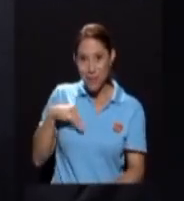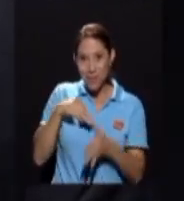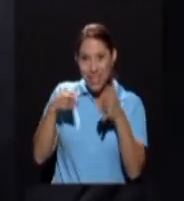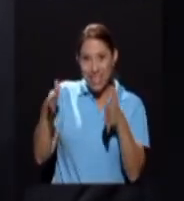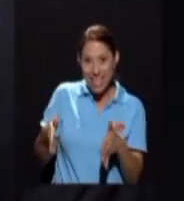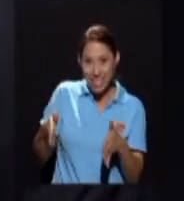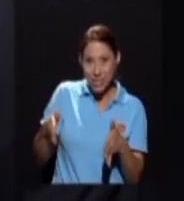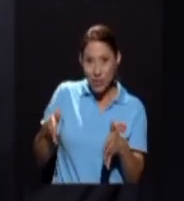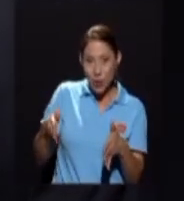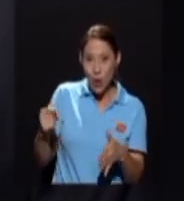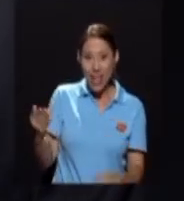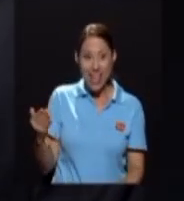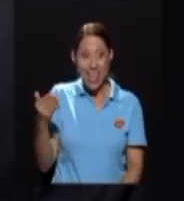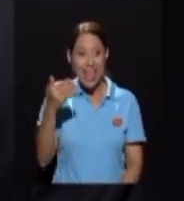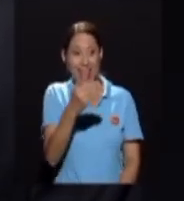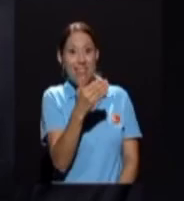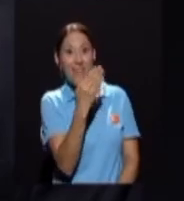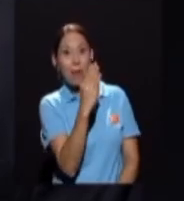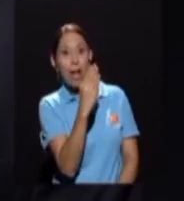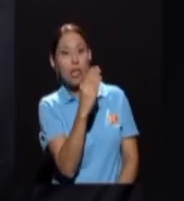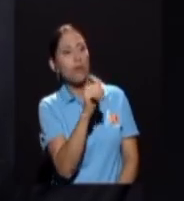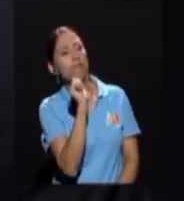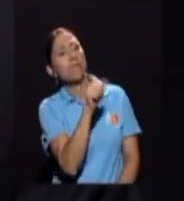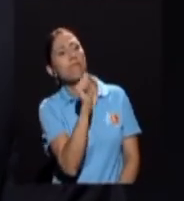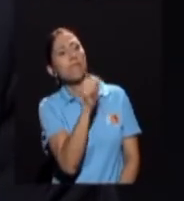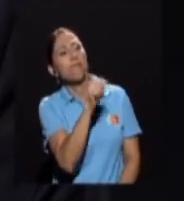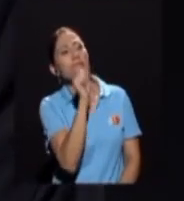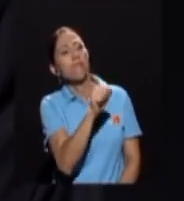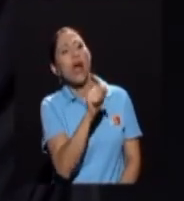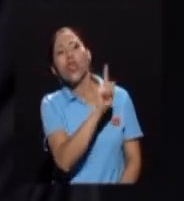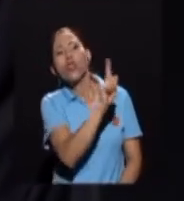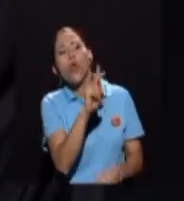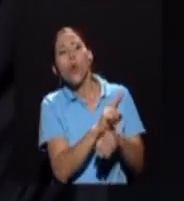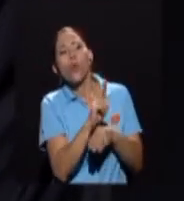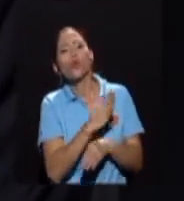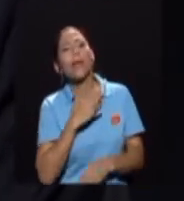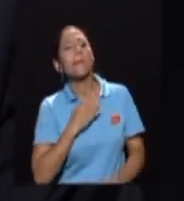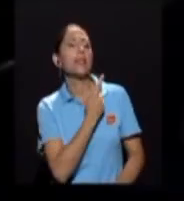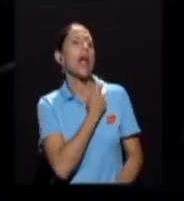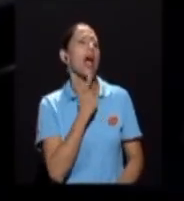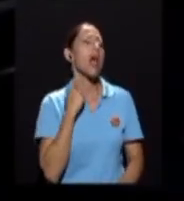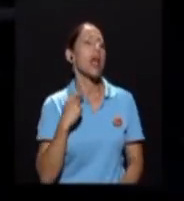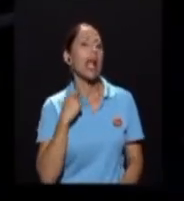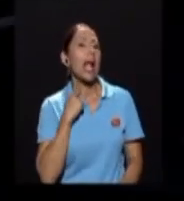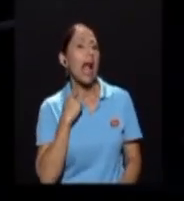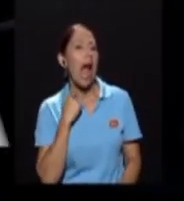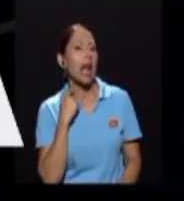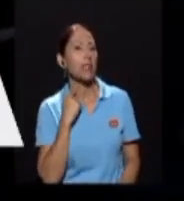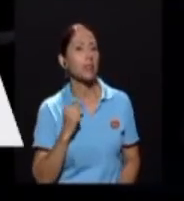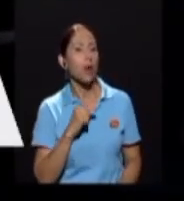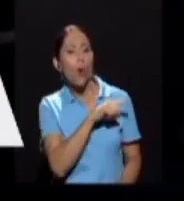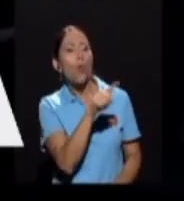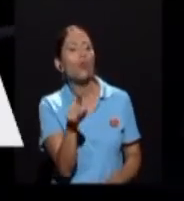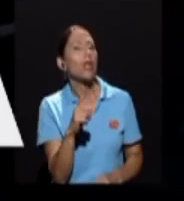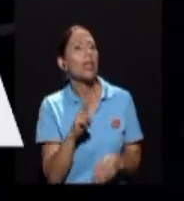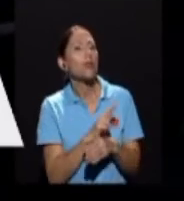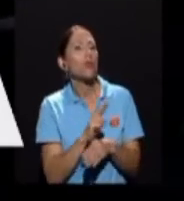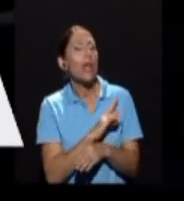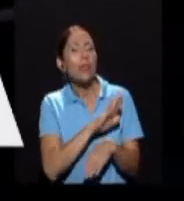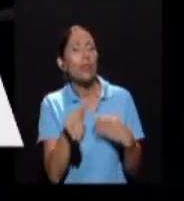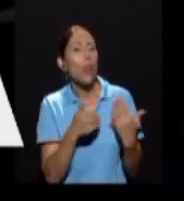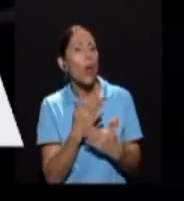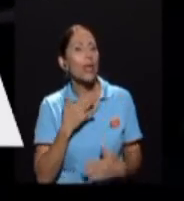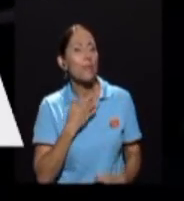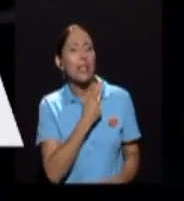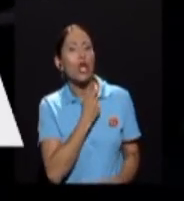tocaba la puerta y decía: no se pongan las lociones mías tan caras, ustedes me gastan todas las lociones. Nunca me decía, nunca se me olvida ese